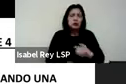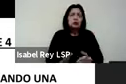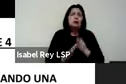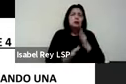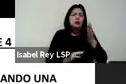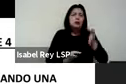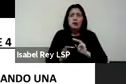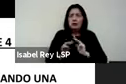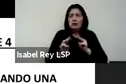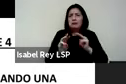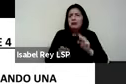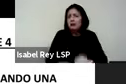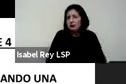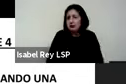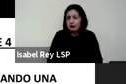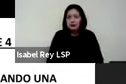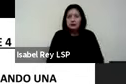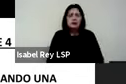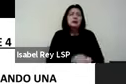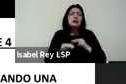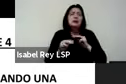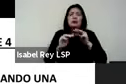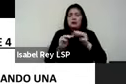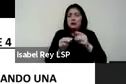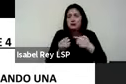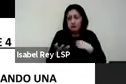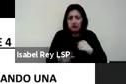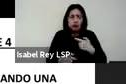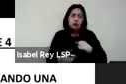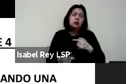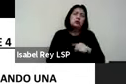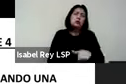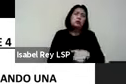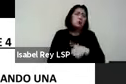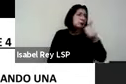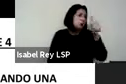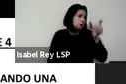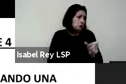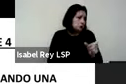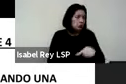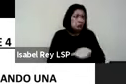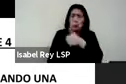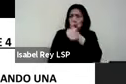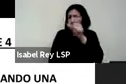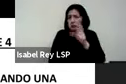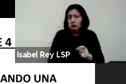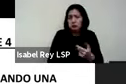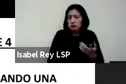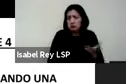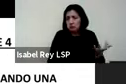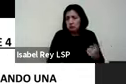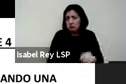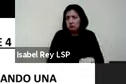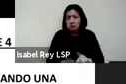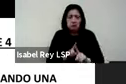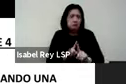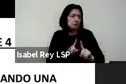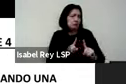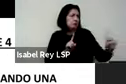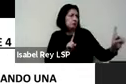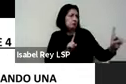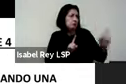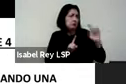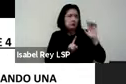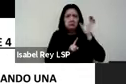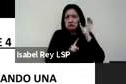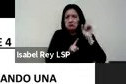playa, y en la playa a la que voy, el otro bañista o los demás bañistas están tan lejos que no puedo